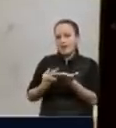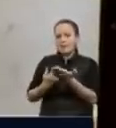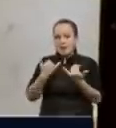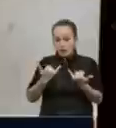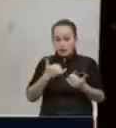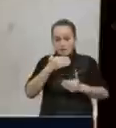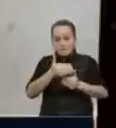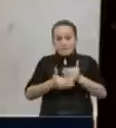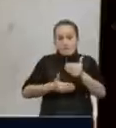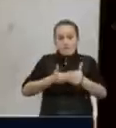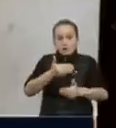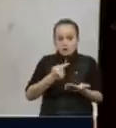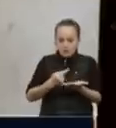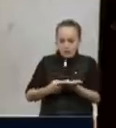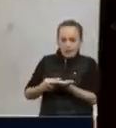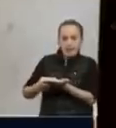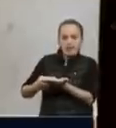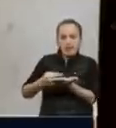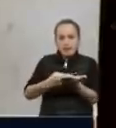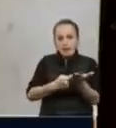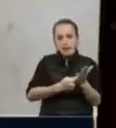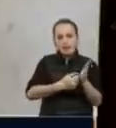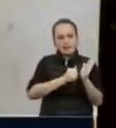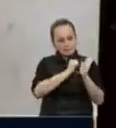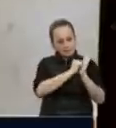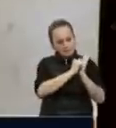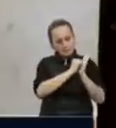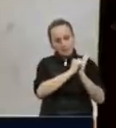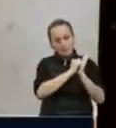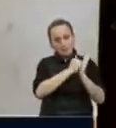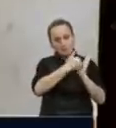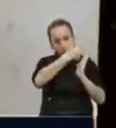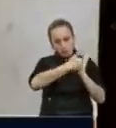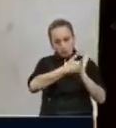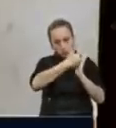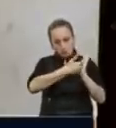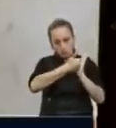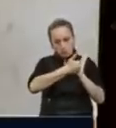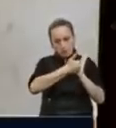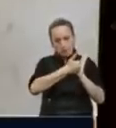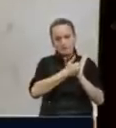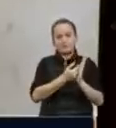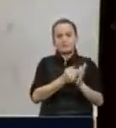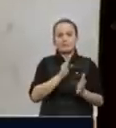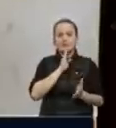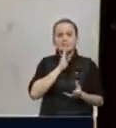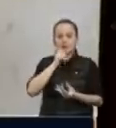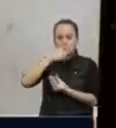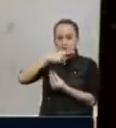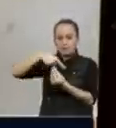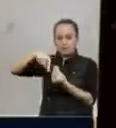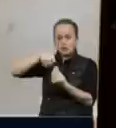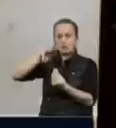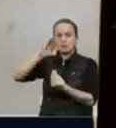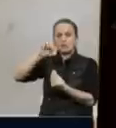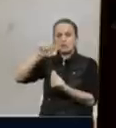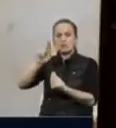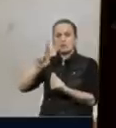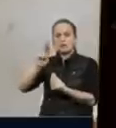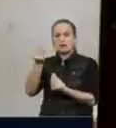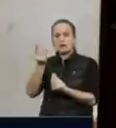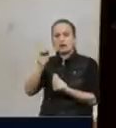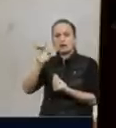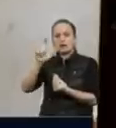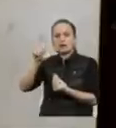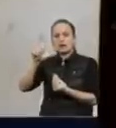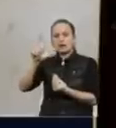el proceso de discusión con la segunda Marquetalia y con